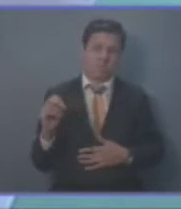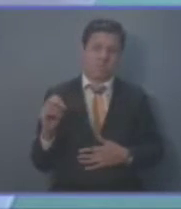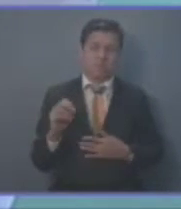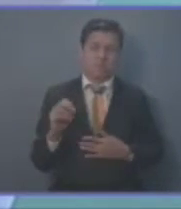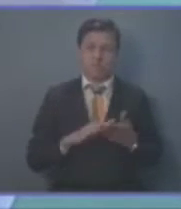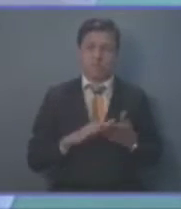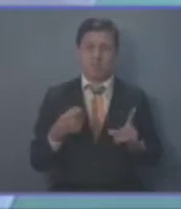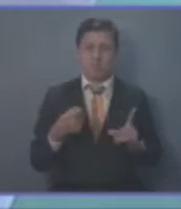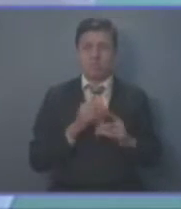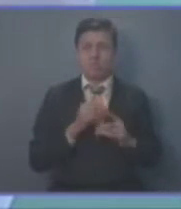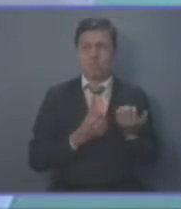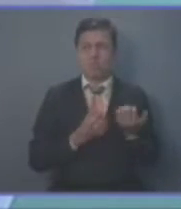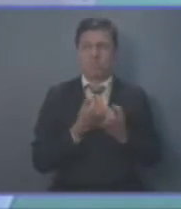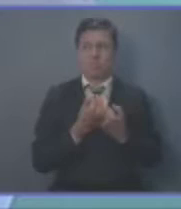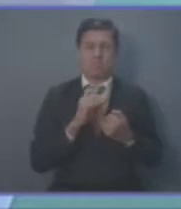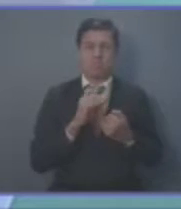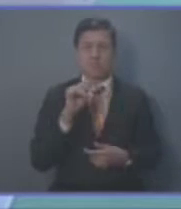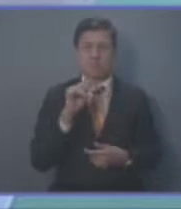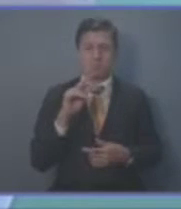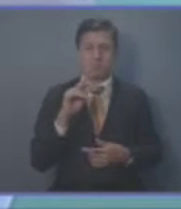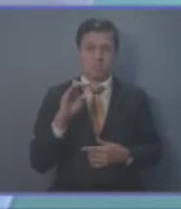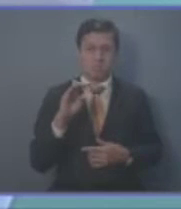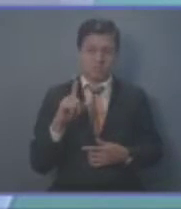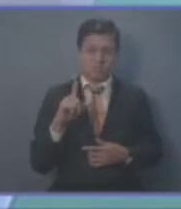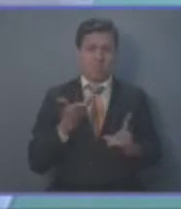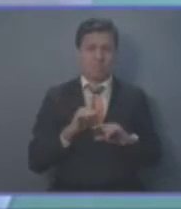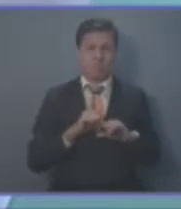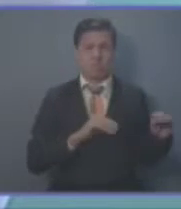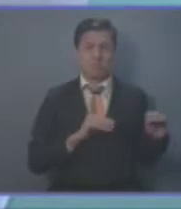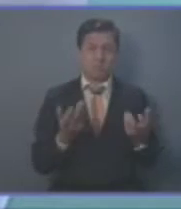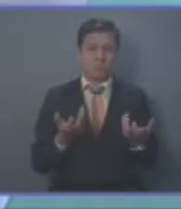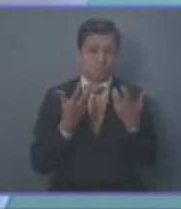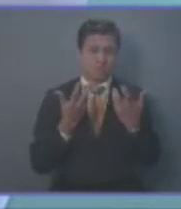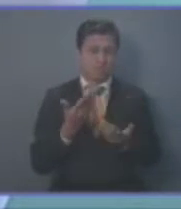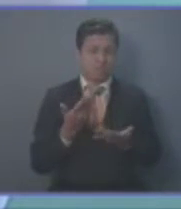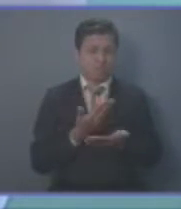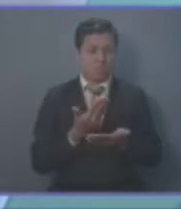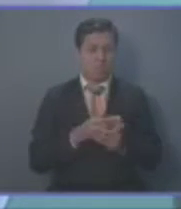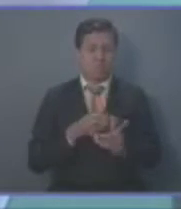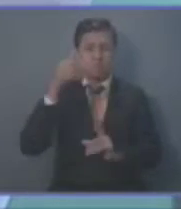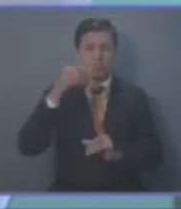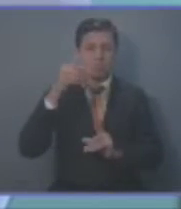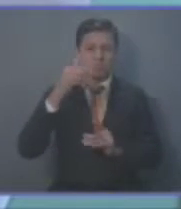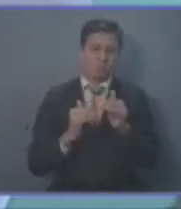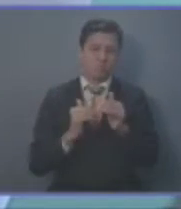becas Fantel a nivel nacional para realizar estudios de educación superior